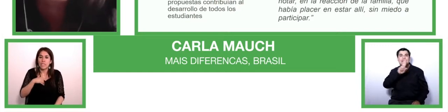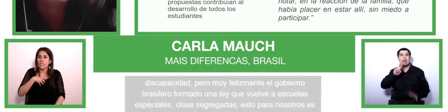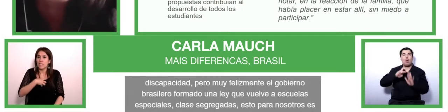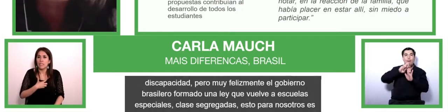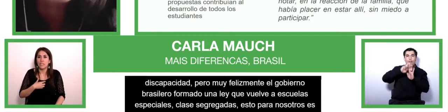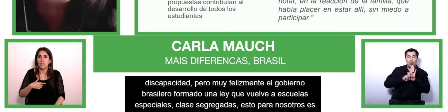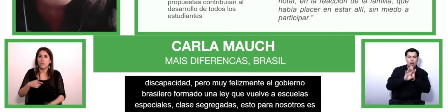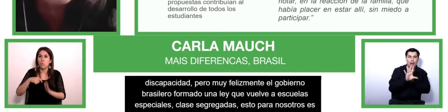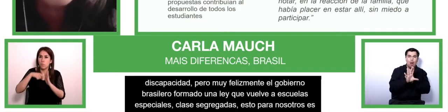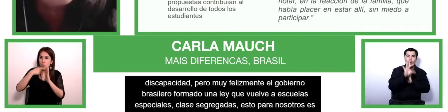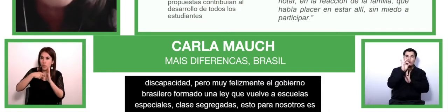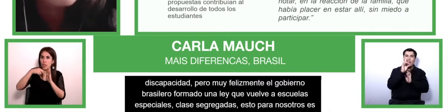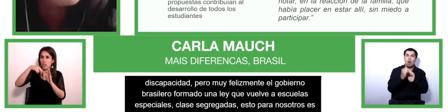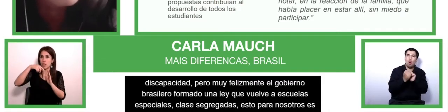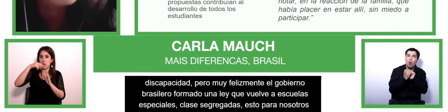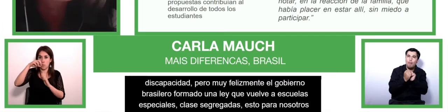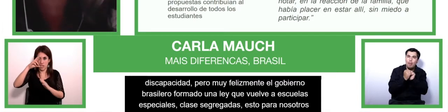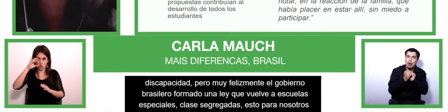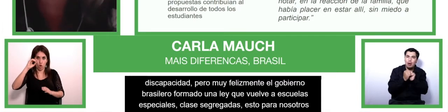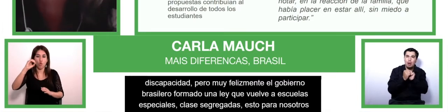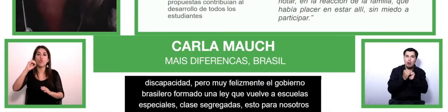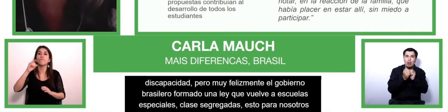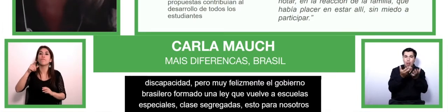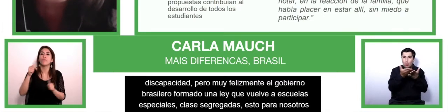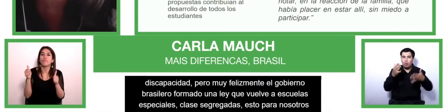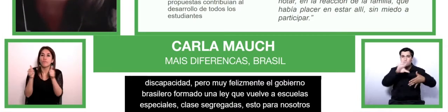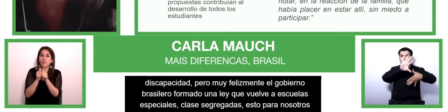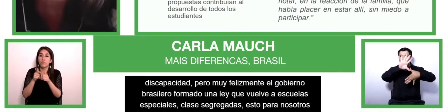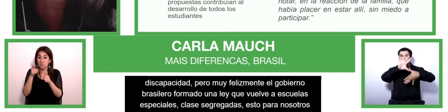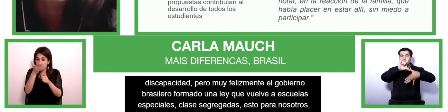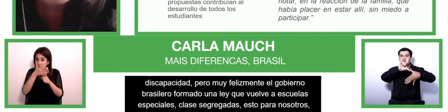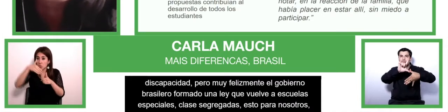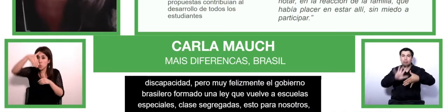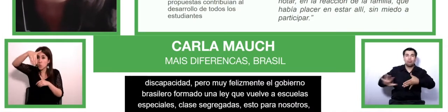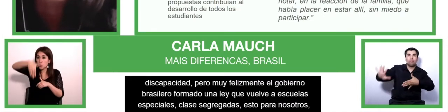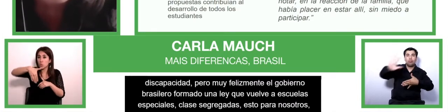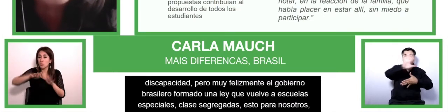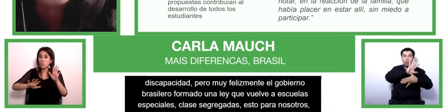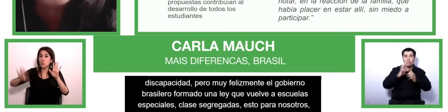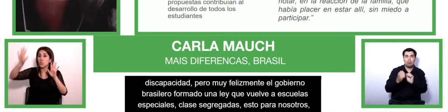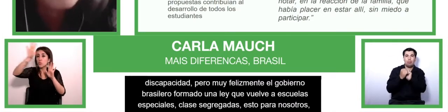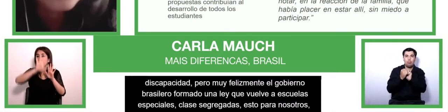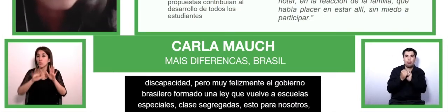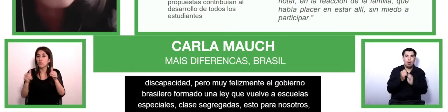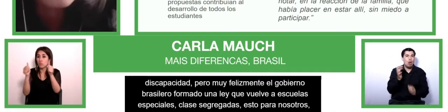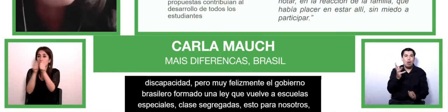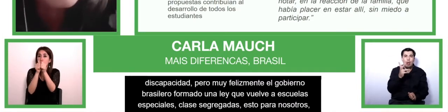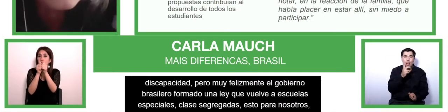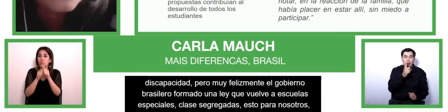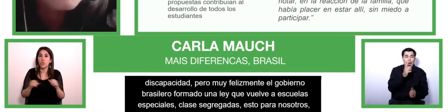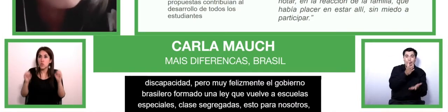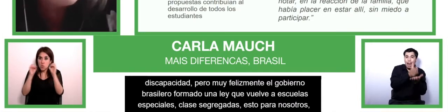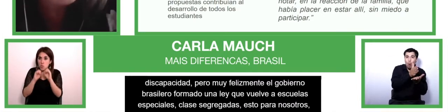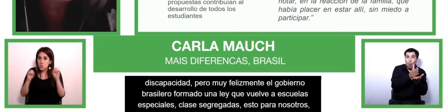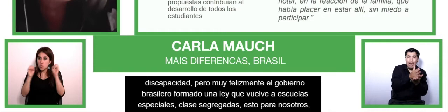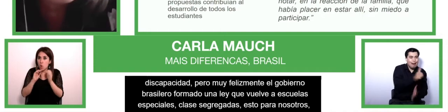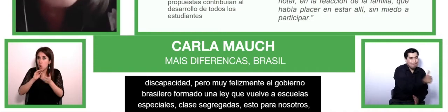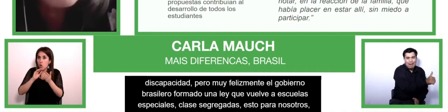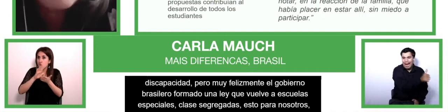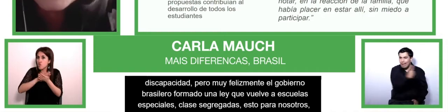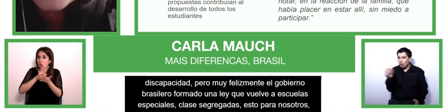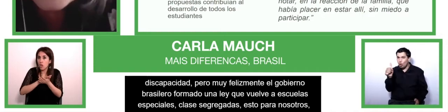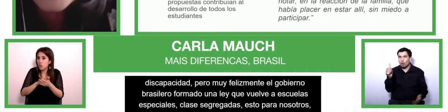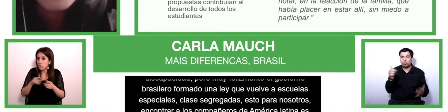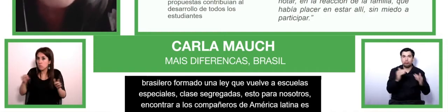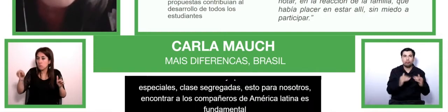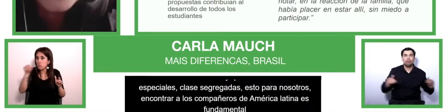los compañeros y hermanos de América Latina, es fundamental para decir que una escuela es de todos y para todos. Pido